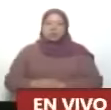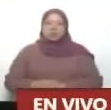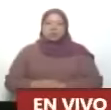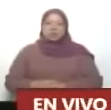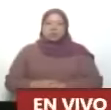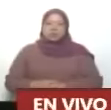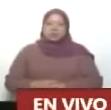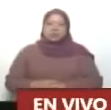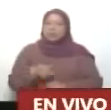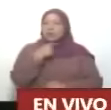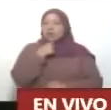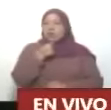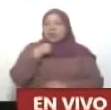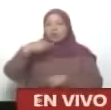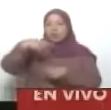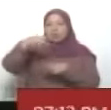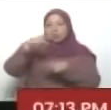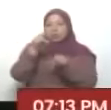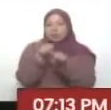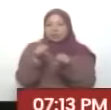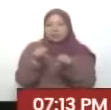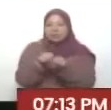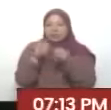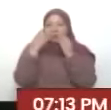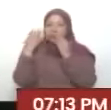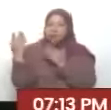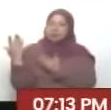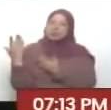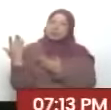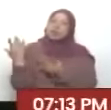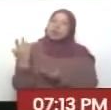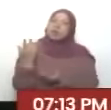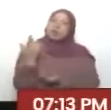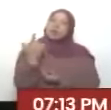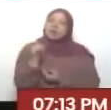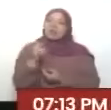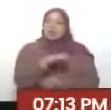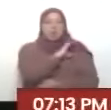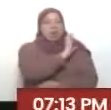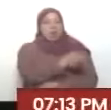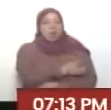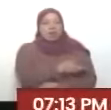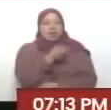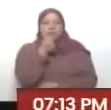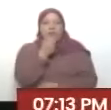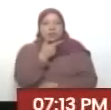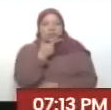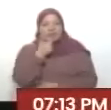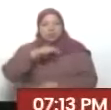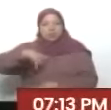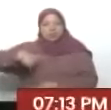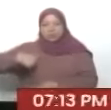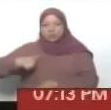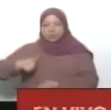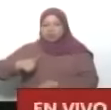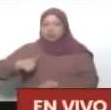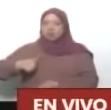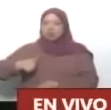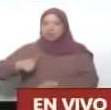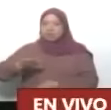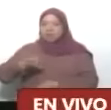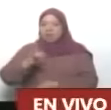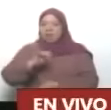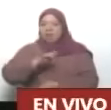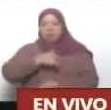que es viral también. Y me llenó de una emoción también y de energía, pues, porque nosotros somos energía.